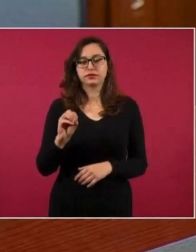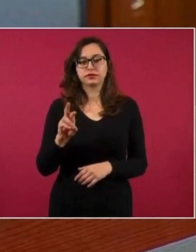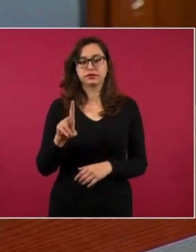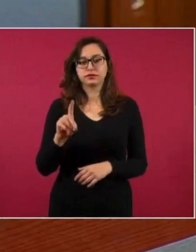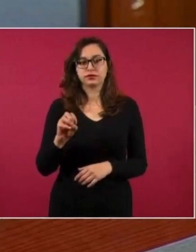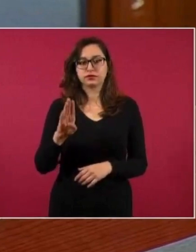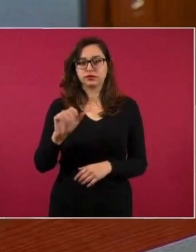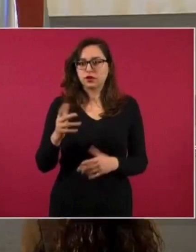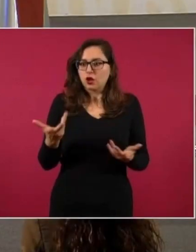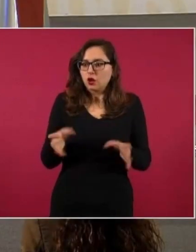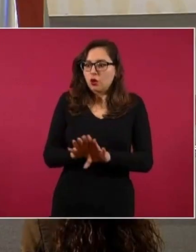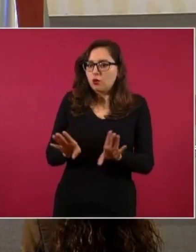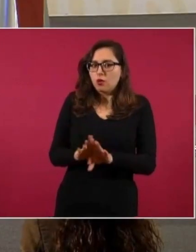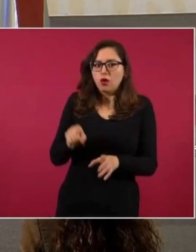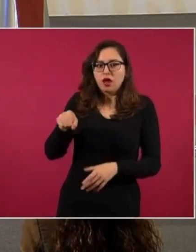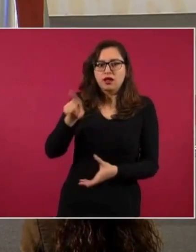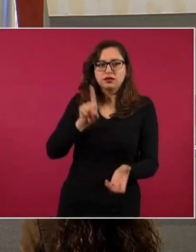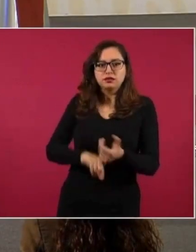puede.